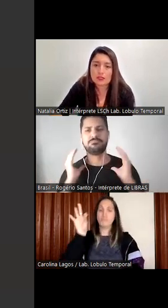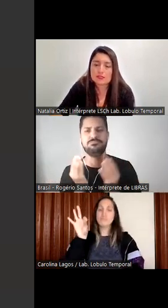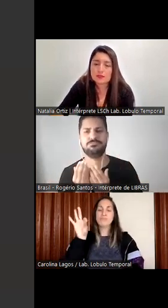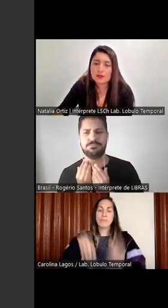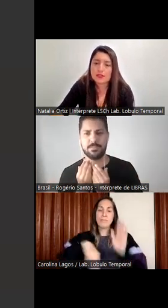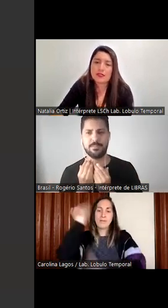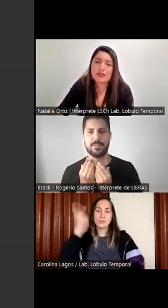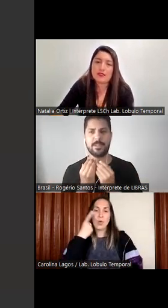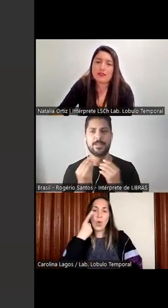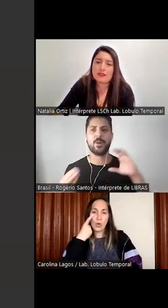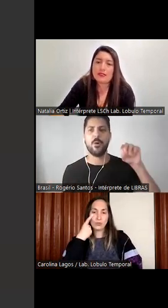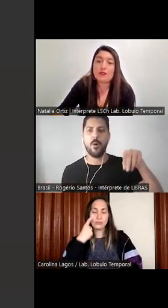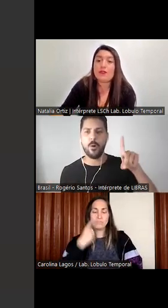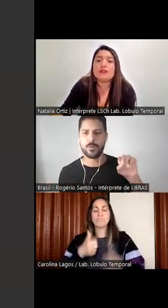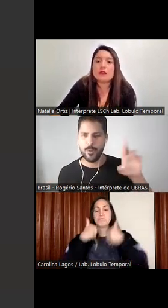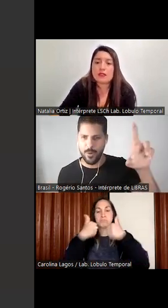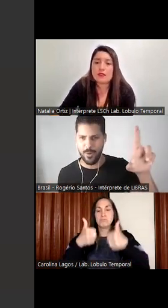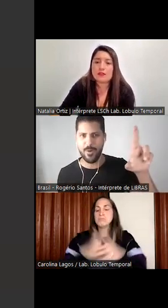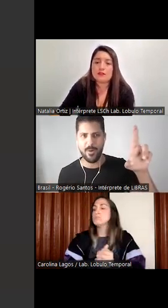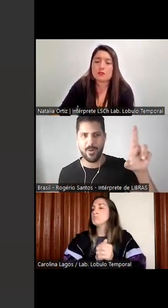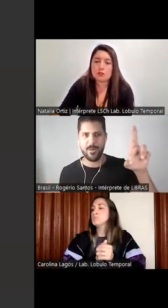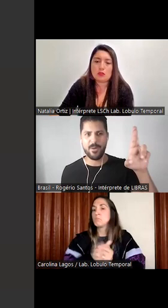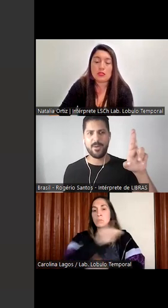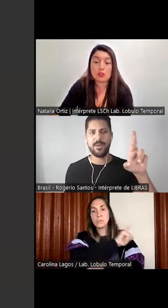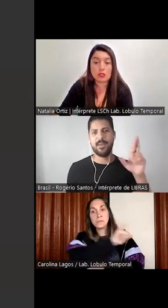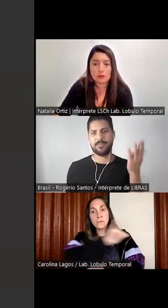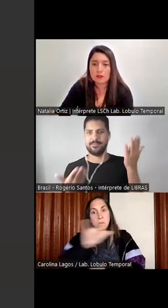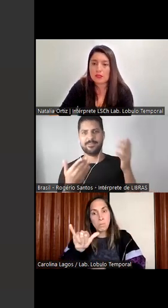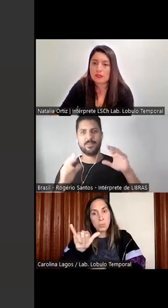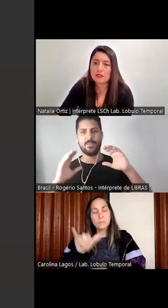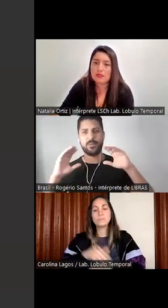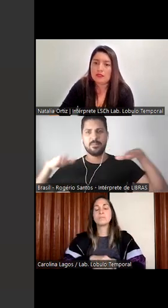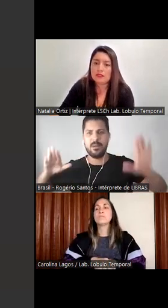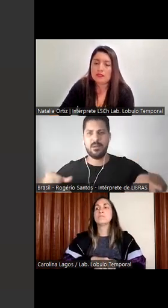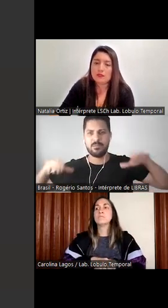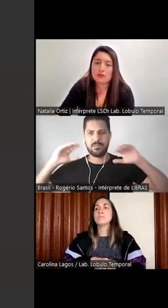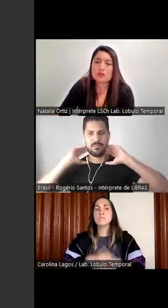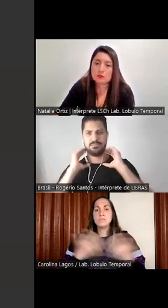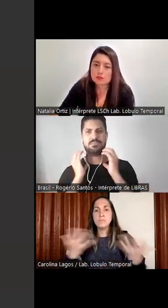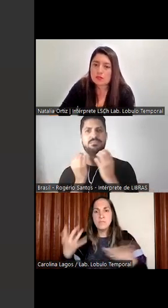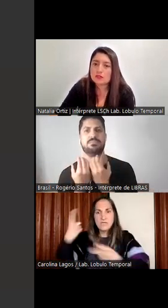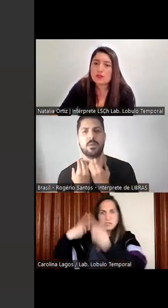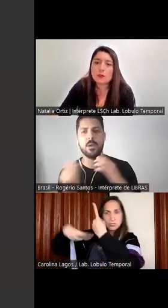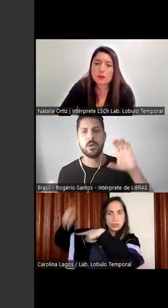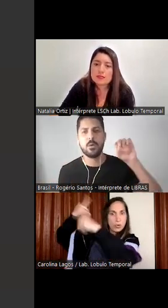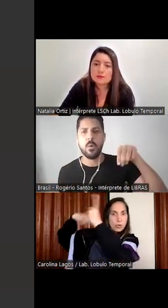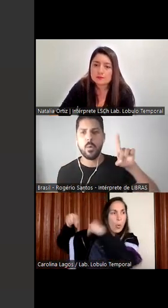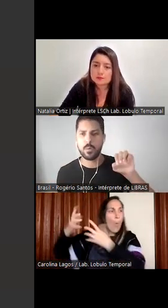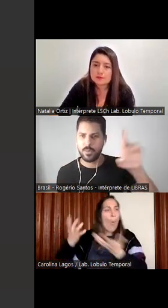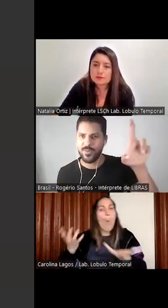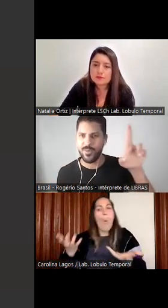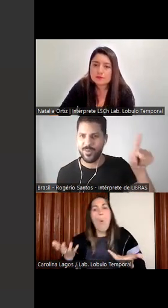cóndor, que ese fue el objeto que nosotros escogimos y que conocimos, ¿cierto?